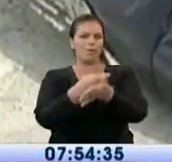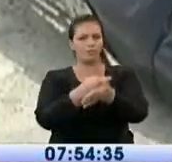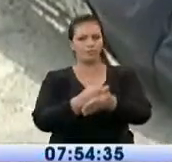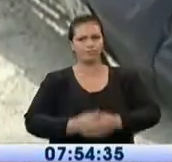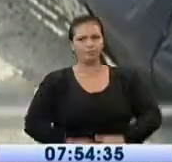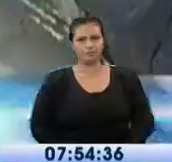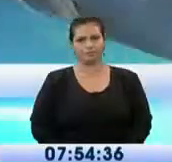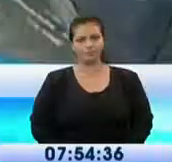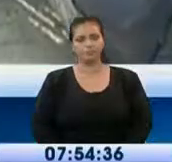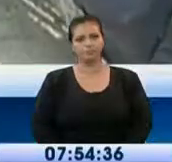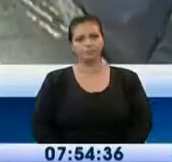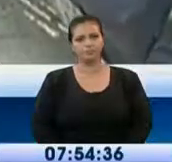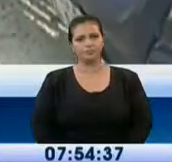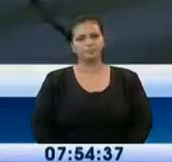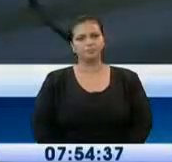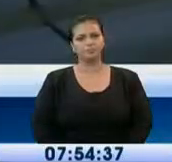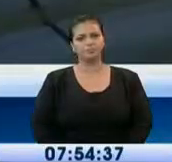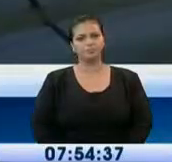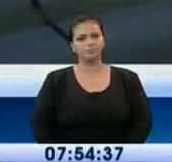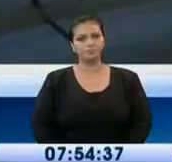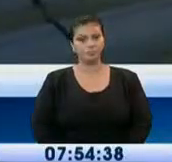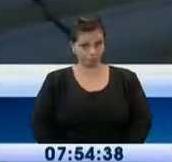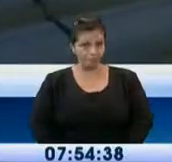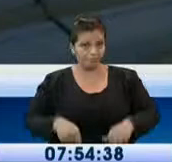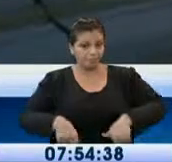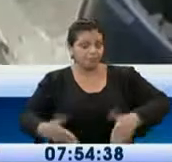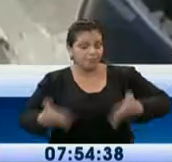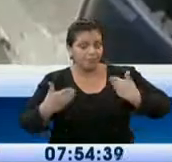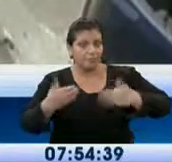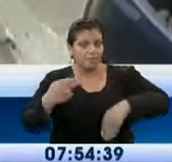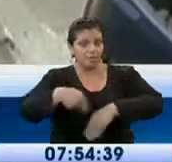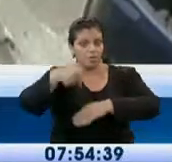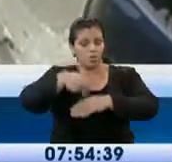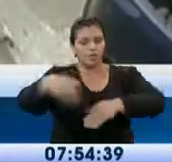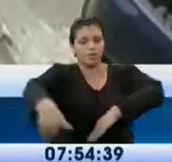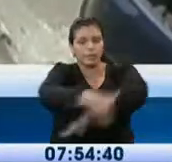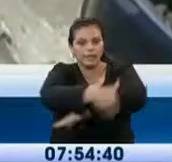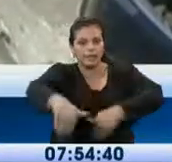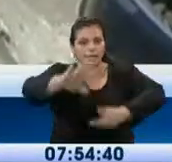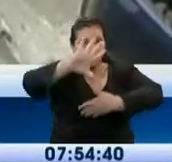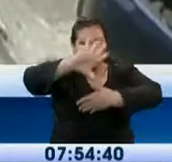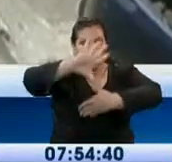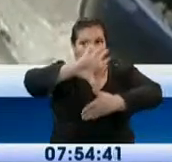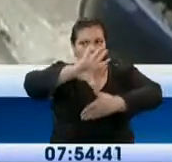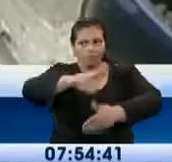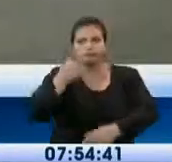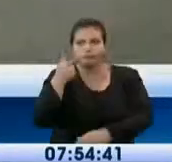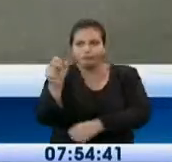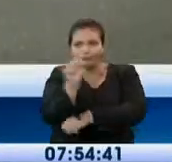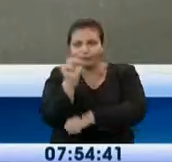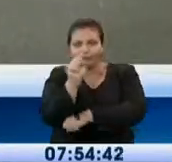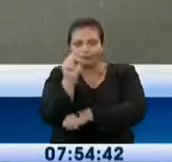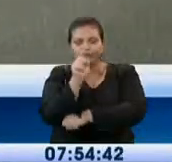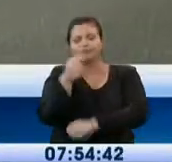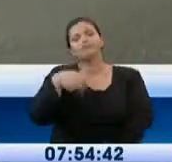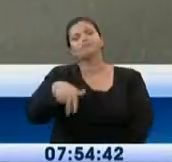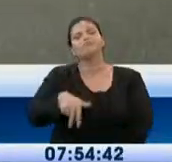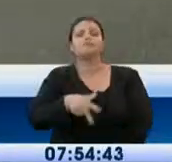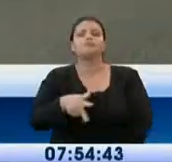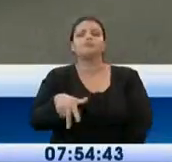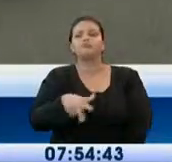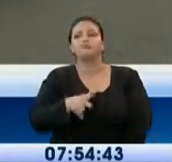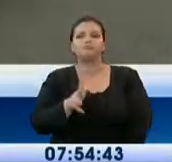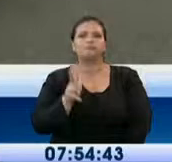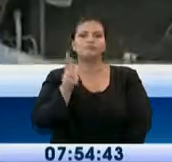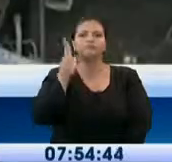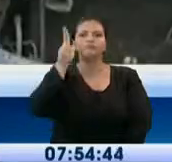El accidente de tránsito se registró en la Avenida de las Américas en momentos en que el conductor de este vehículo circulaba por el paso a desnivel